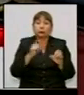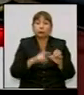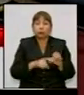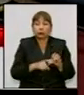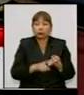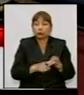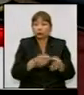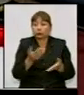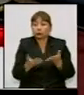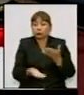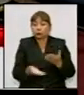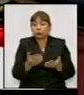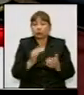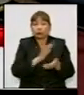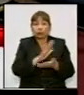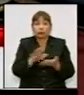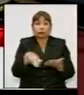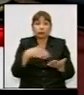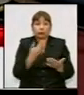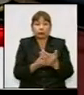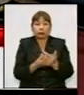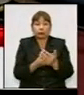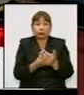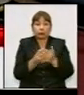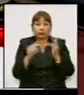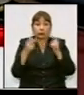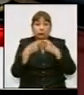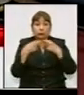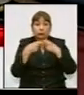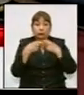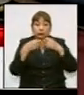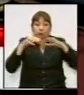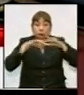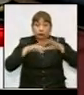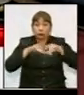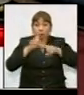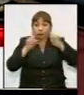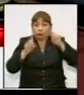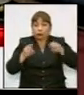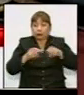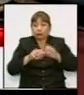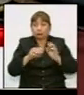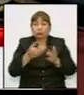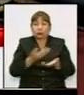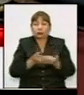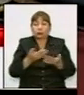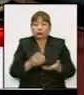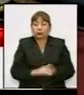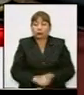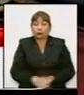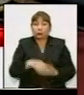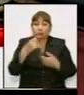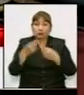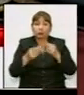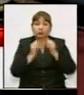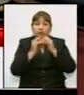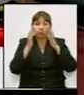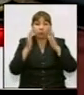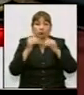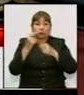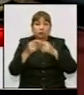y visibilidad de todas las redes de la Fuerza Aérea, en forma día a día. Y